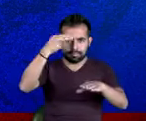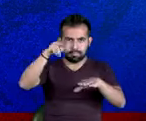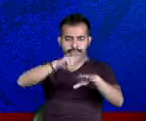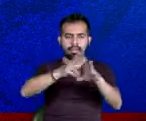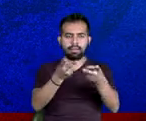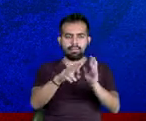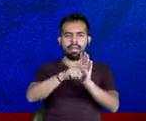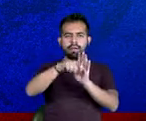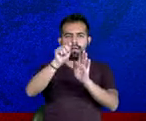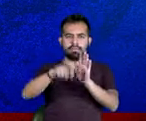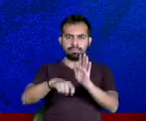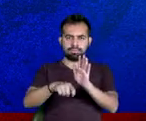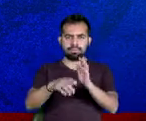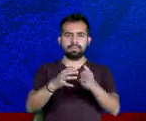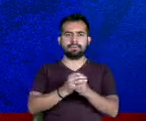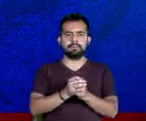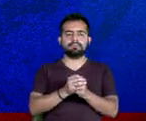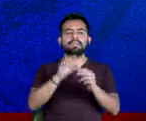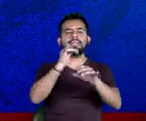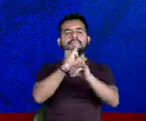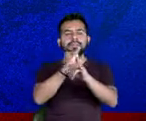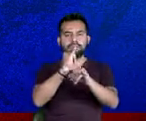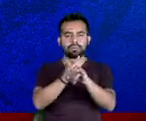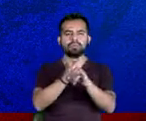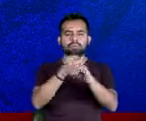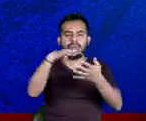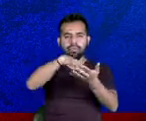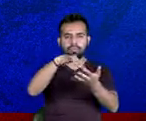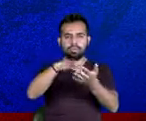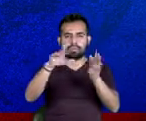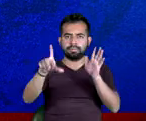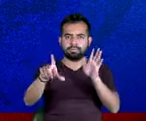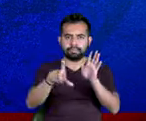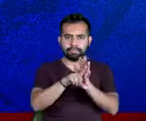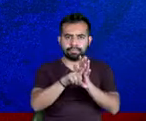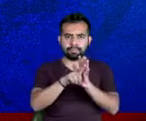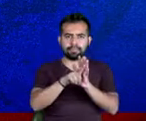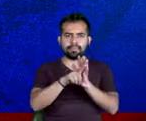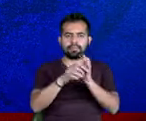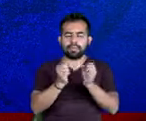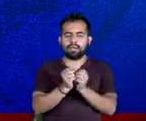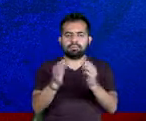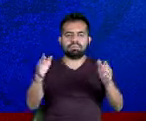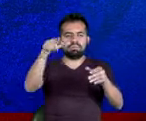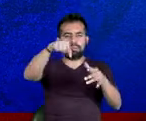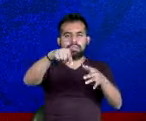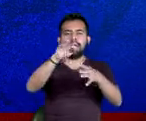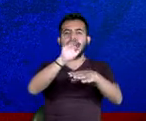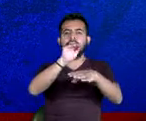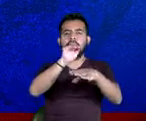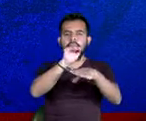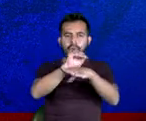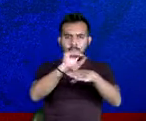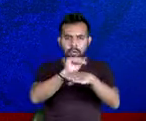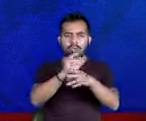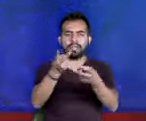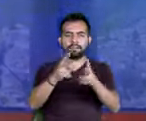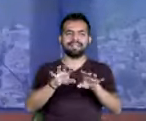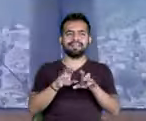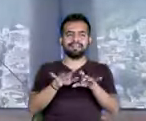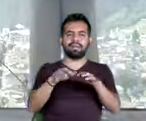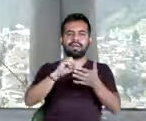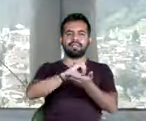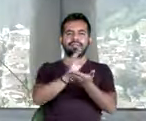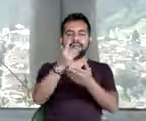Ecuador, integra el Instituto Ecuatoriano de Estudios Legislativos y Archiveros Sin Frontera en Ecuador, ha sido además secretario de la Asamblea Nacional